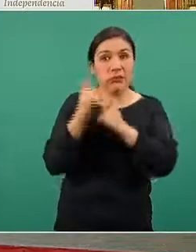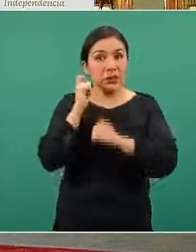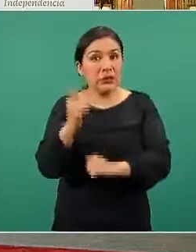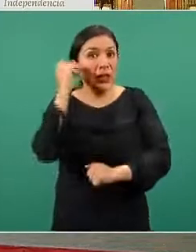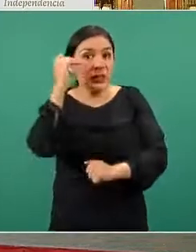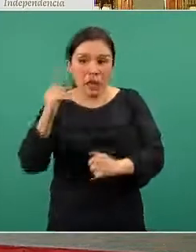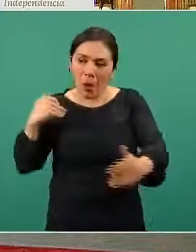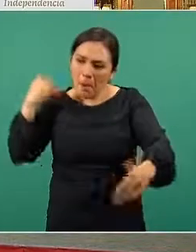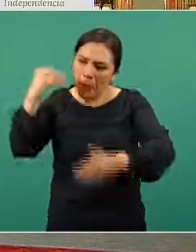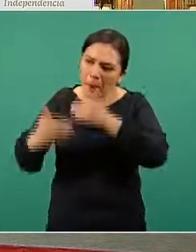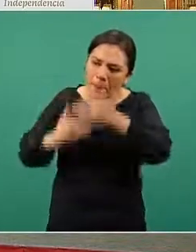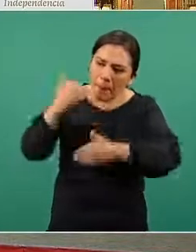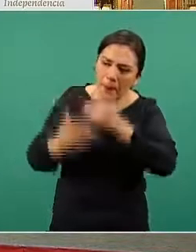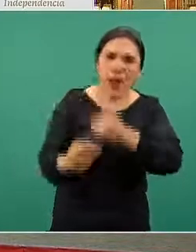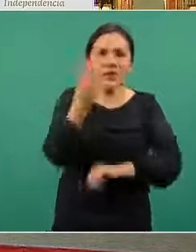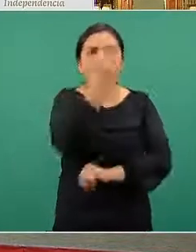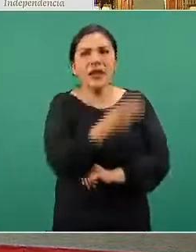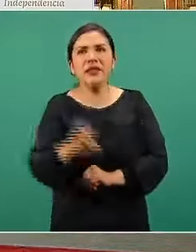todo este tiempo, de